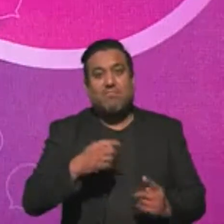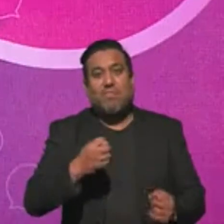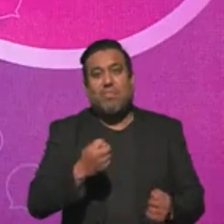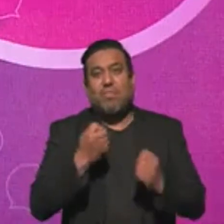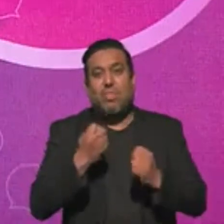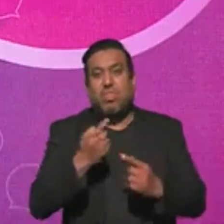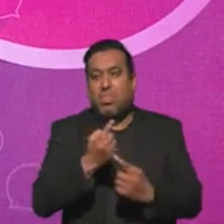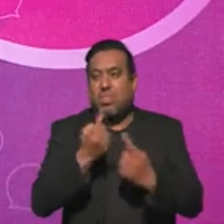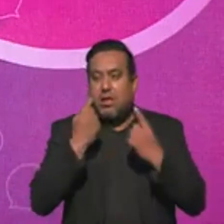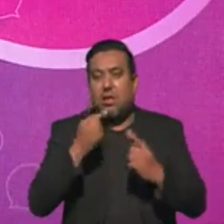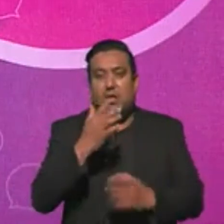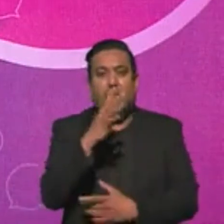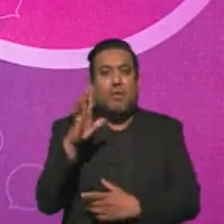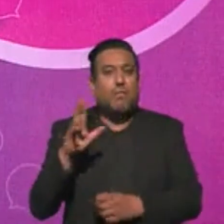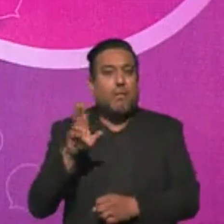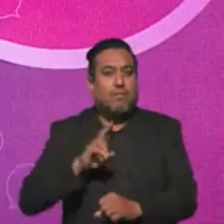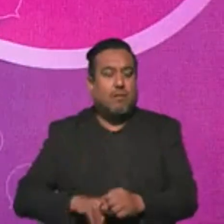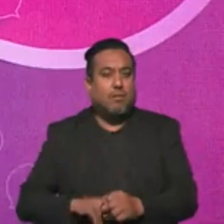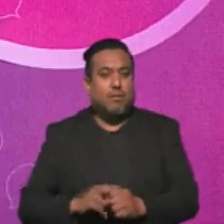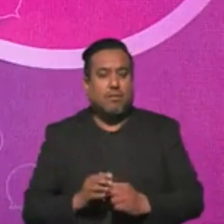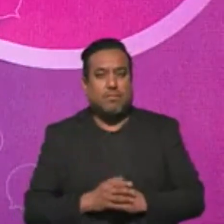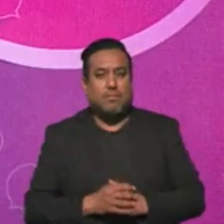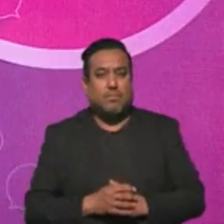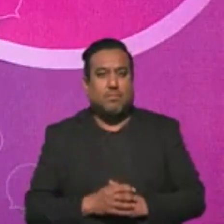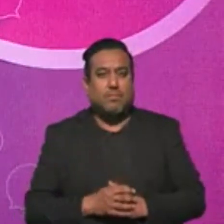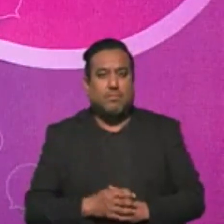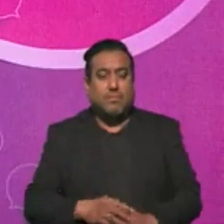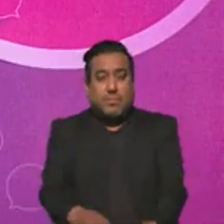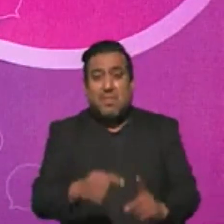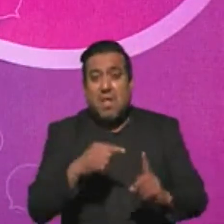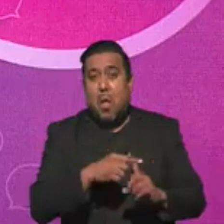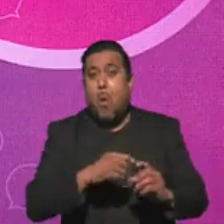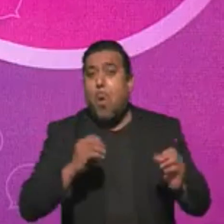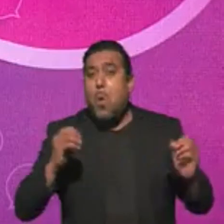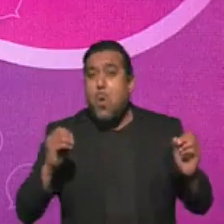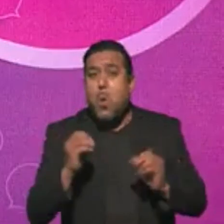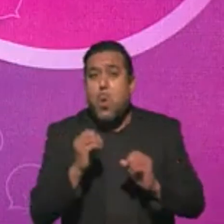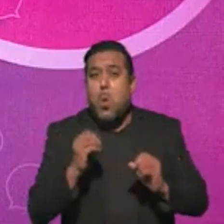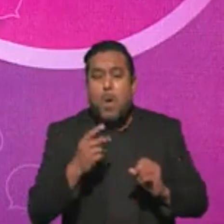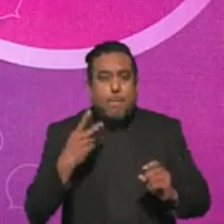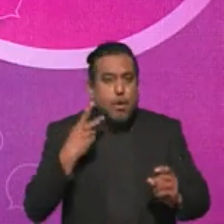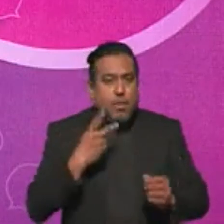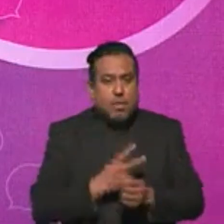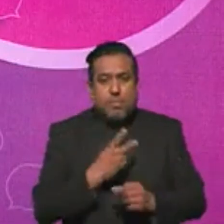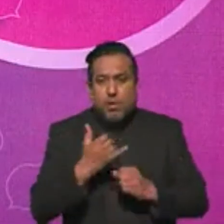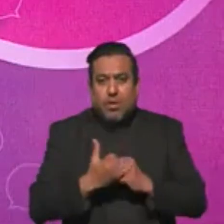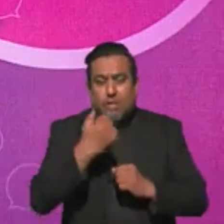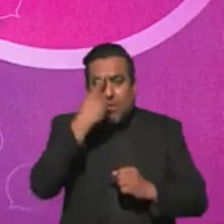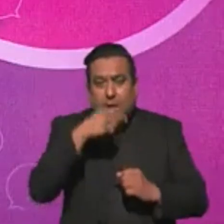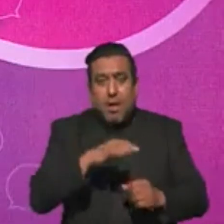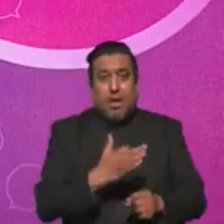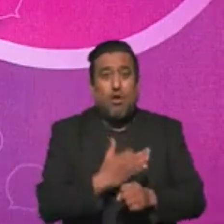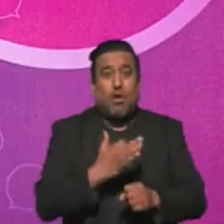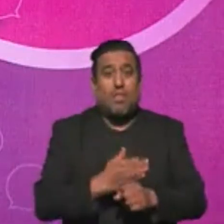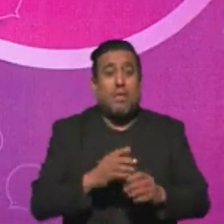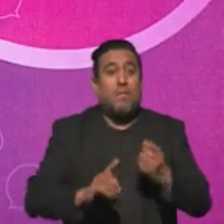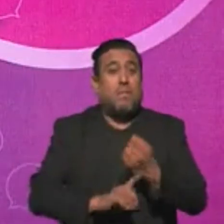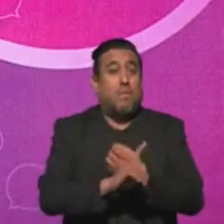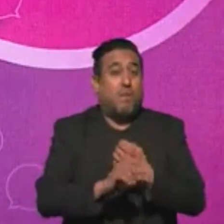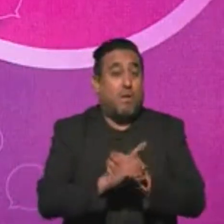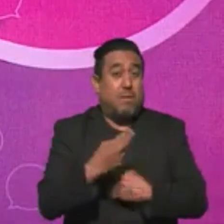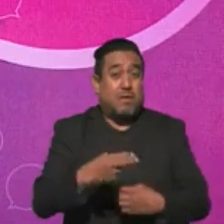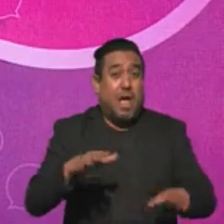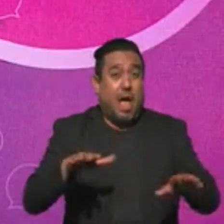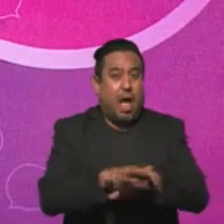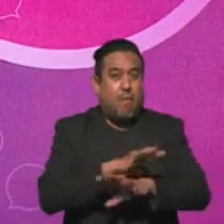medio ambiente no existen políticas para enfrentar el cambio climático por el contrario